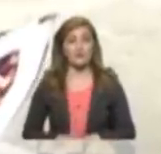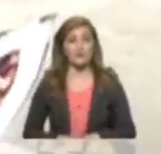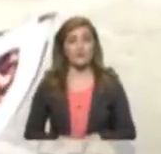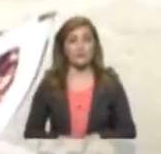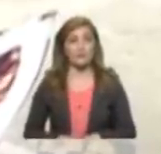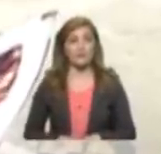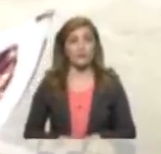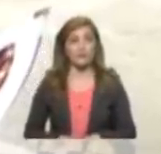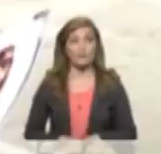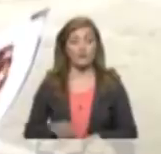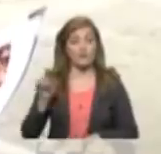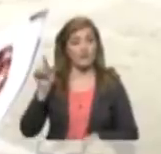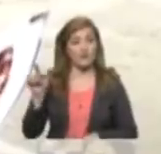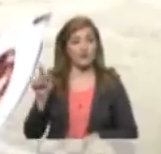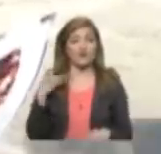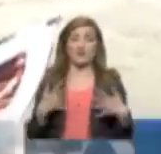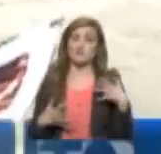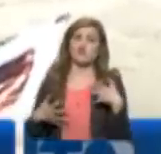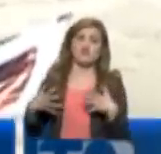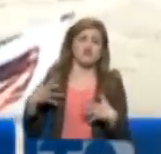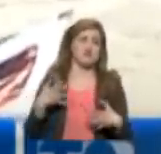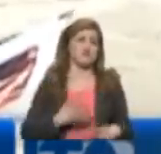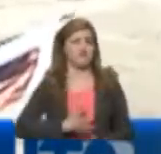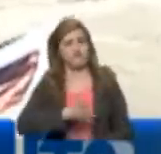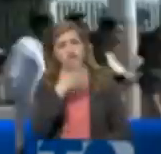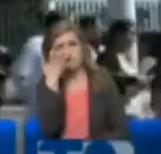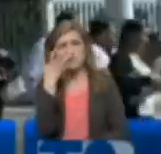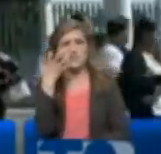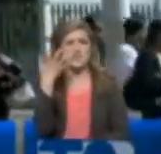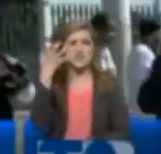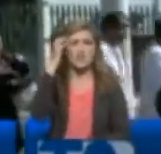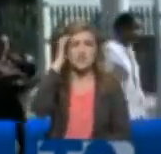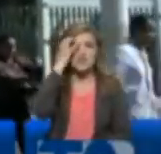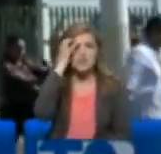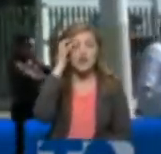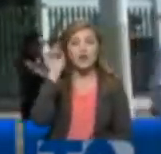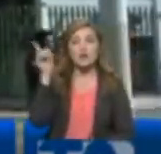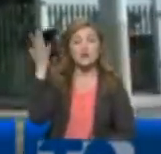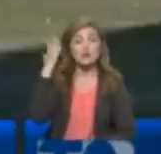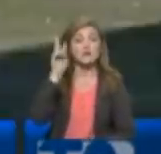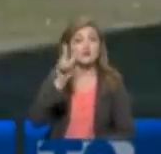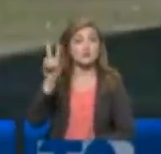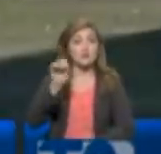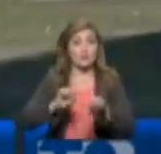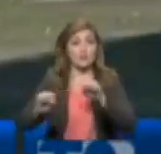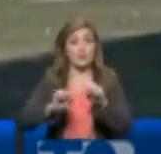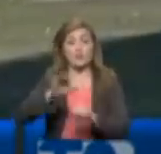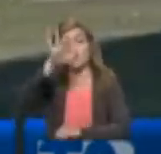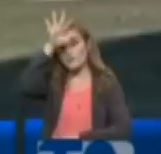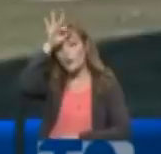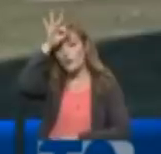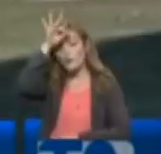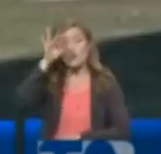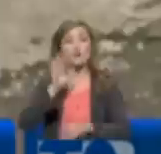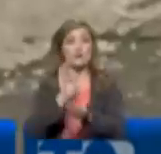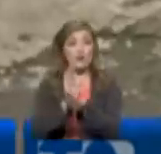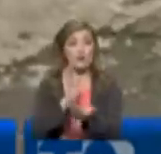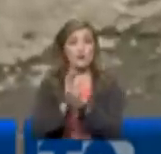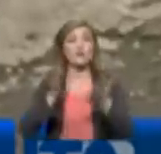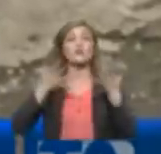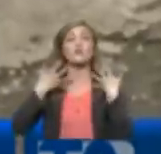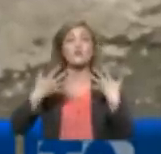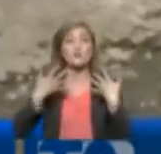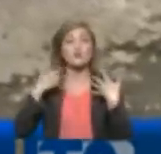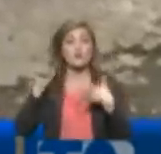gonzalo velasco está indignado molesto y preocupado el pasado 22 de mayo en el hospital del iess teodoro maldonado carbo en